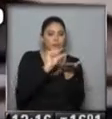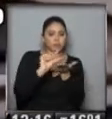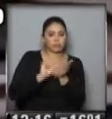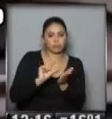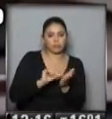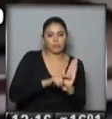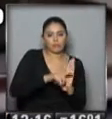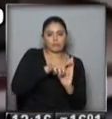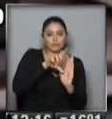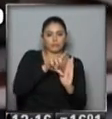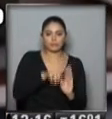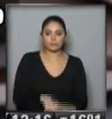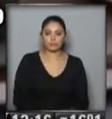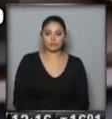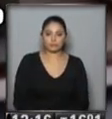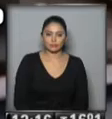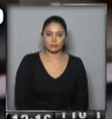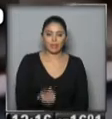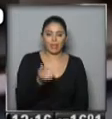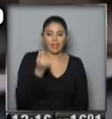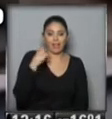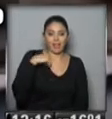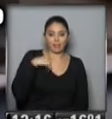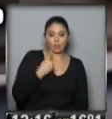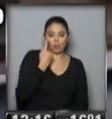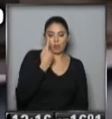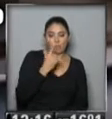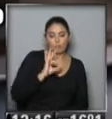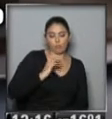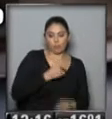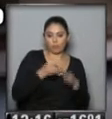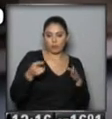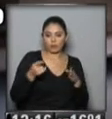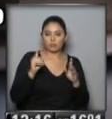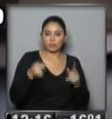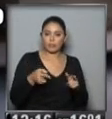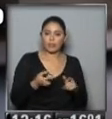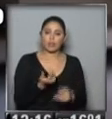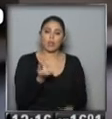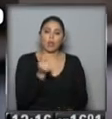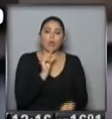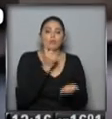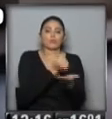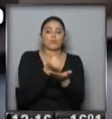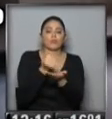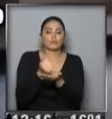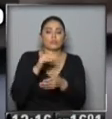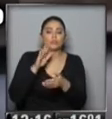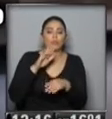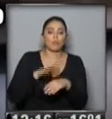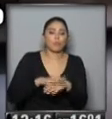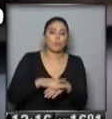presupuesto la suspensión de uno de los aguinaldos que reciben los funcionarios del Estado y reducciones en los subsidios por desempleo y